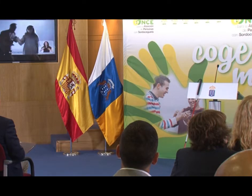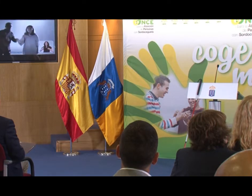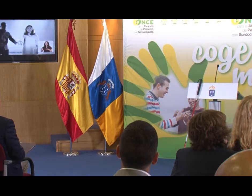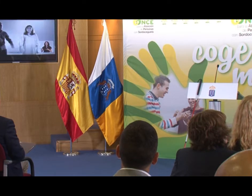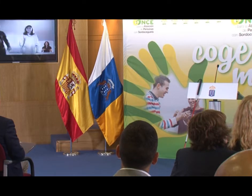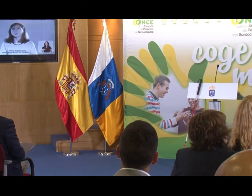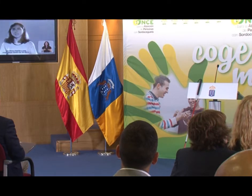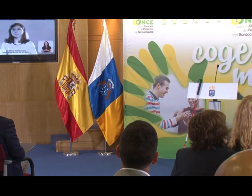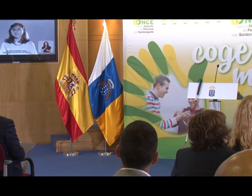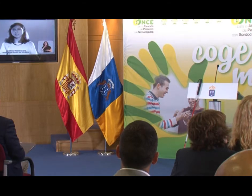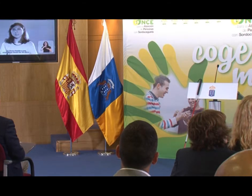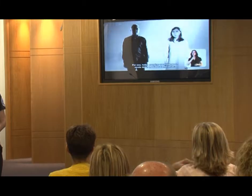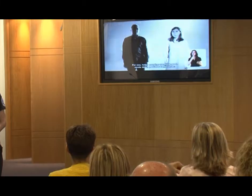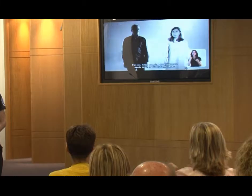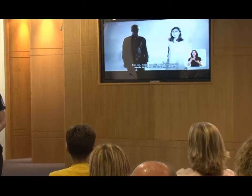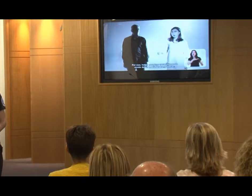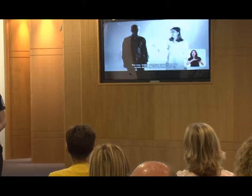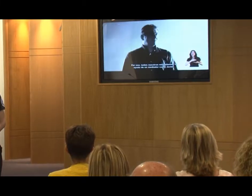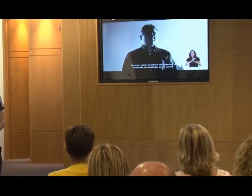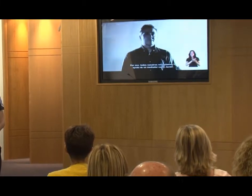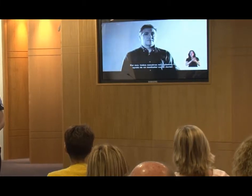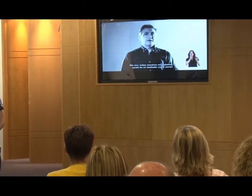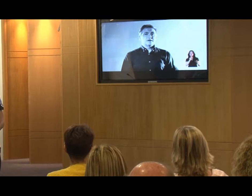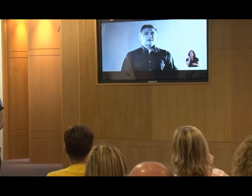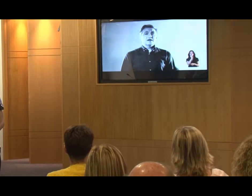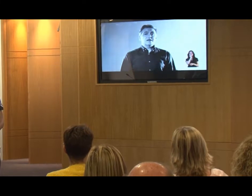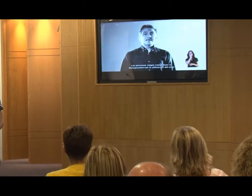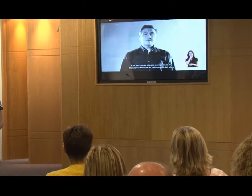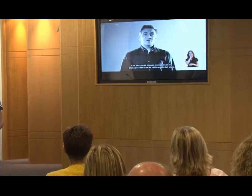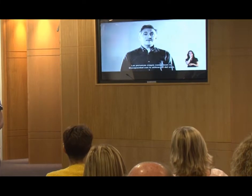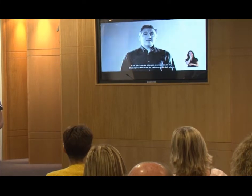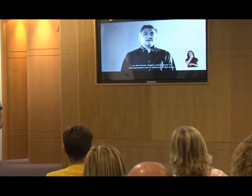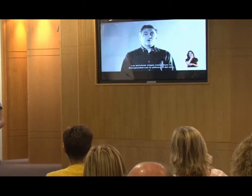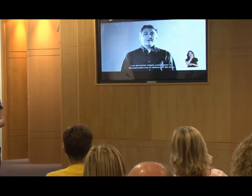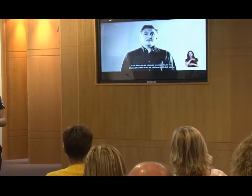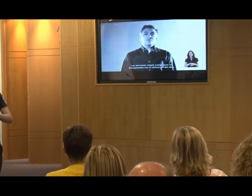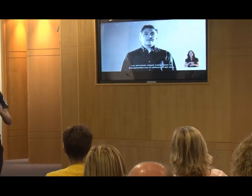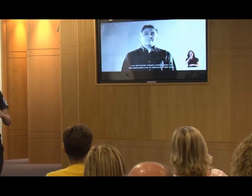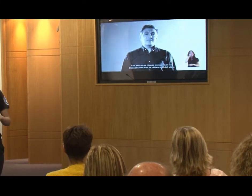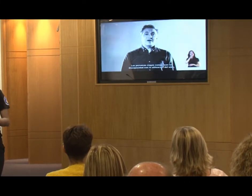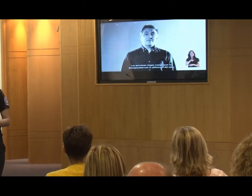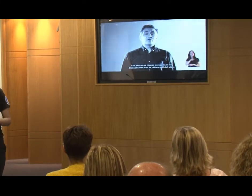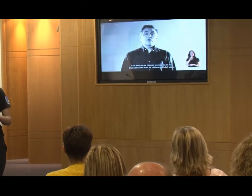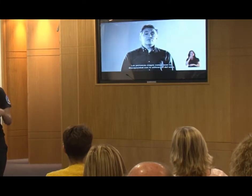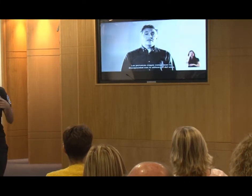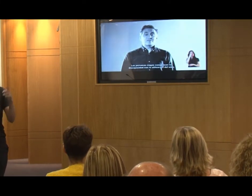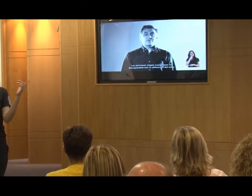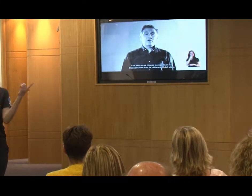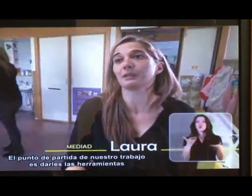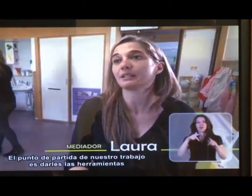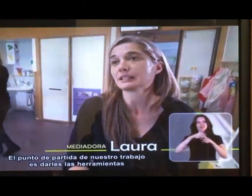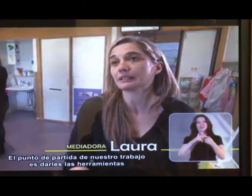de las personas con discapacidad sea un objetivo y una tarea de todos, tanto para las administraciones públicas, pero también para la sociedad en